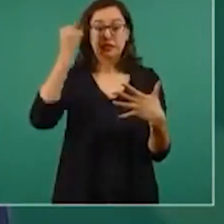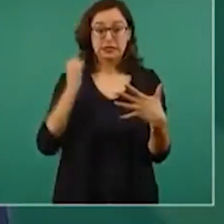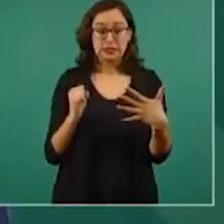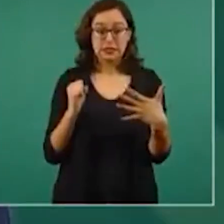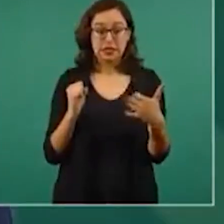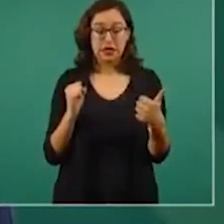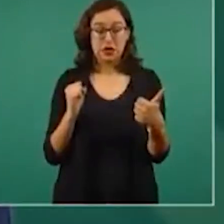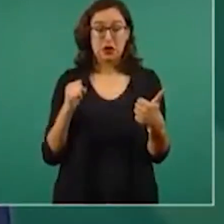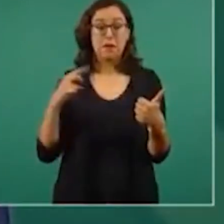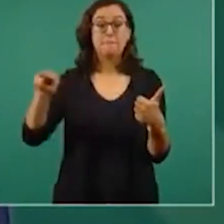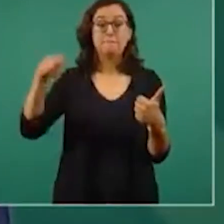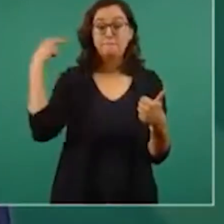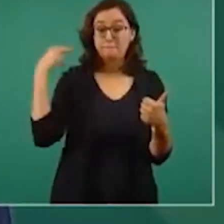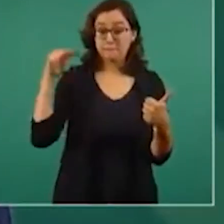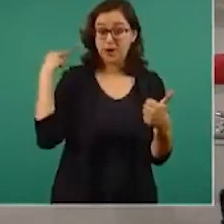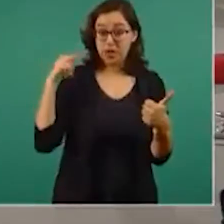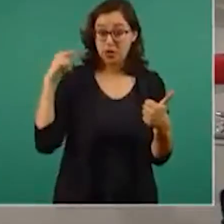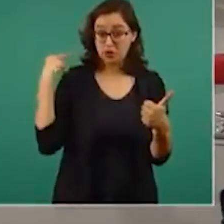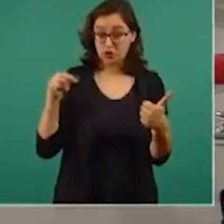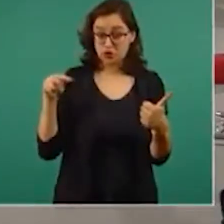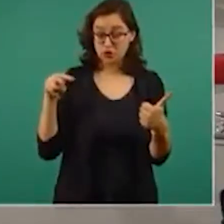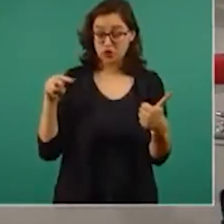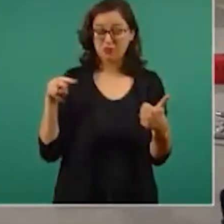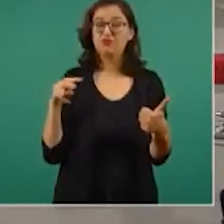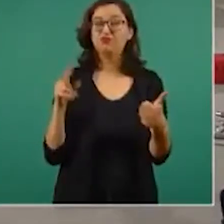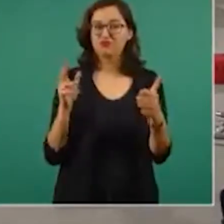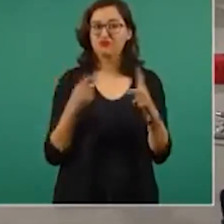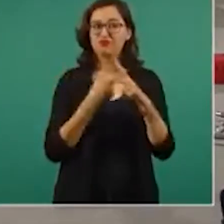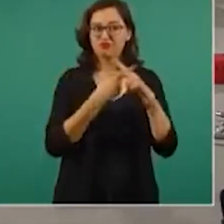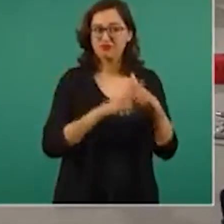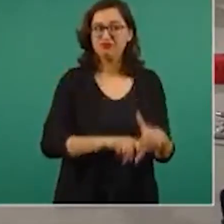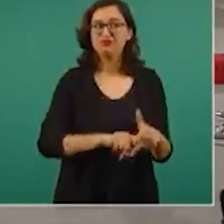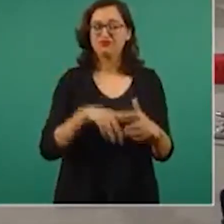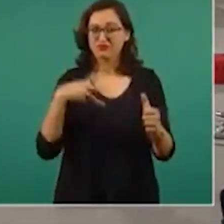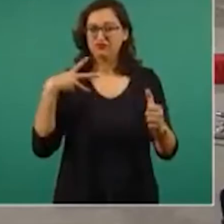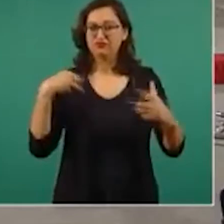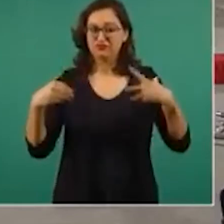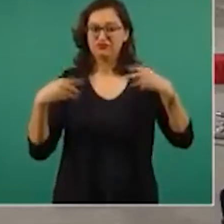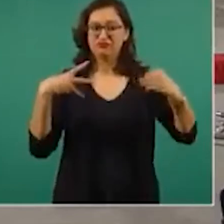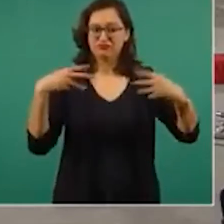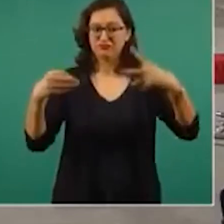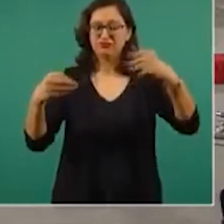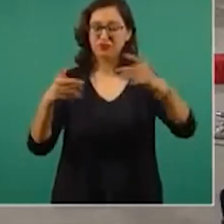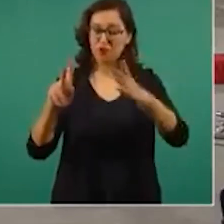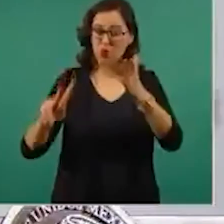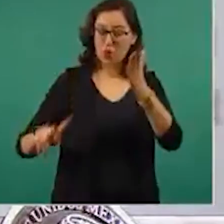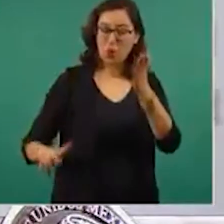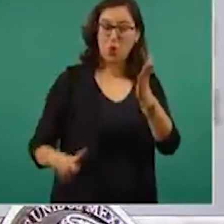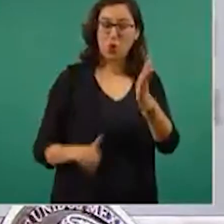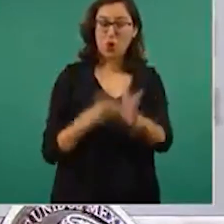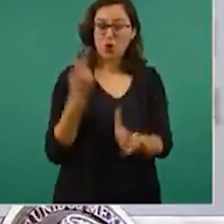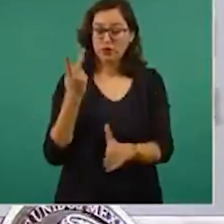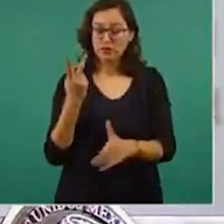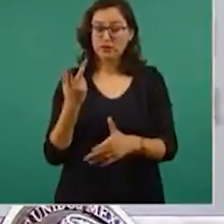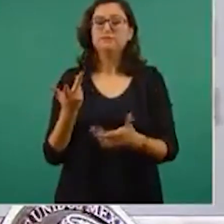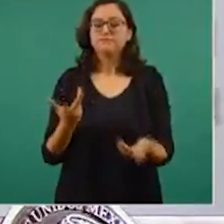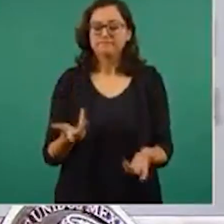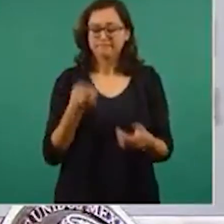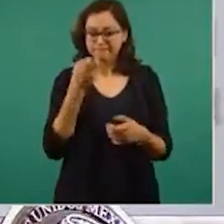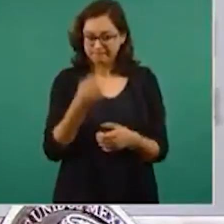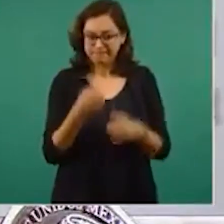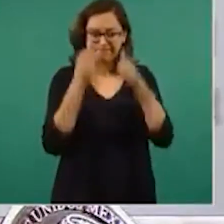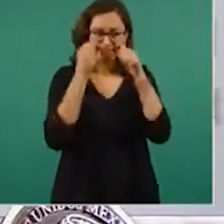Veracruz. Entonces, en estas 6 entidades federativas vamos a estar trabajando. La colaboración de los gobiernos estatales es muy